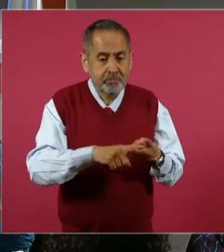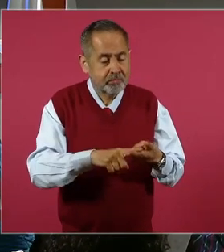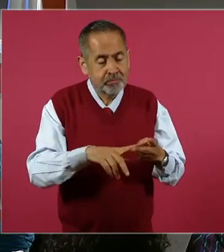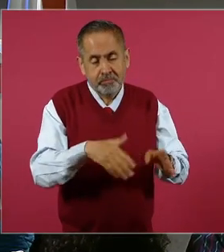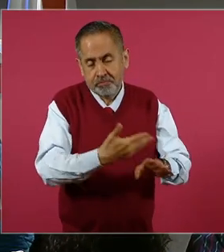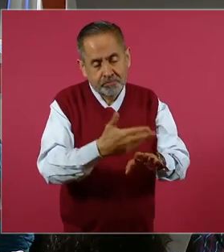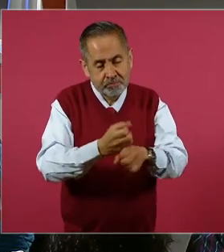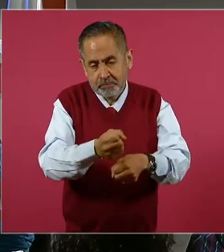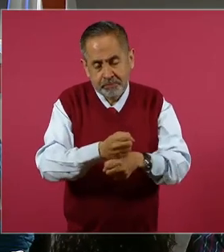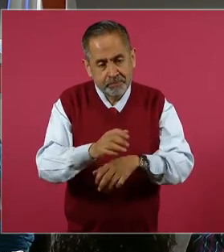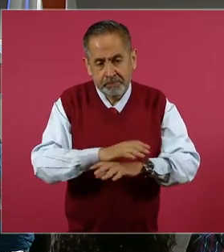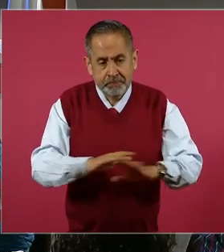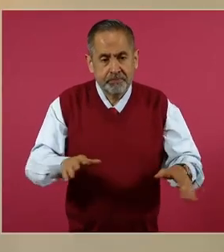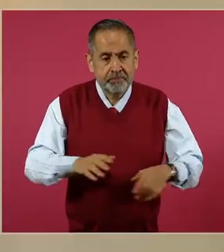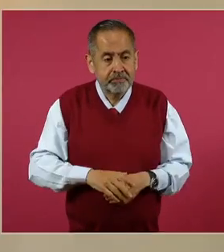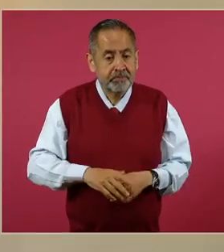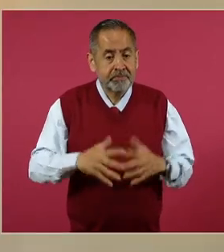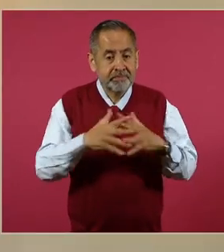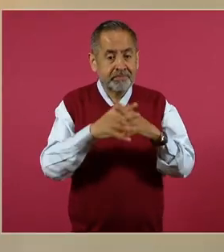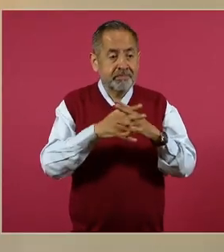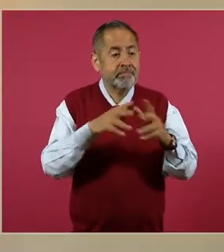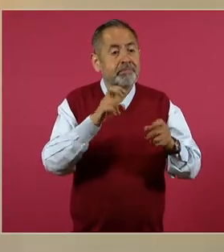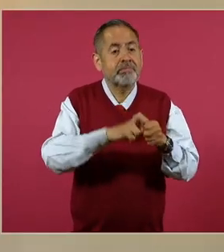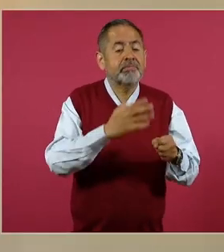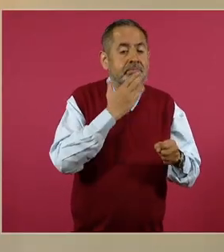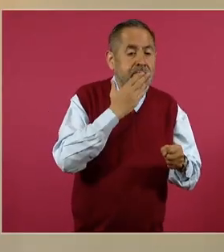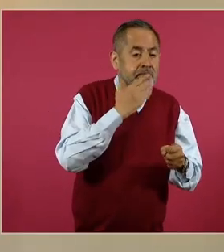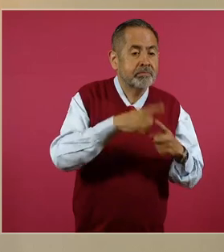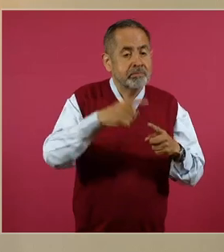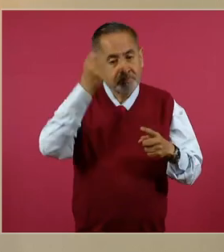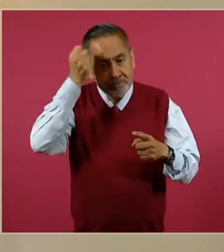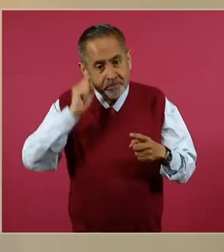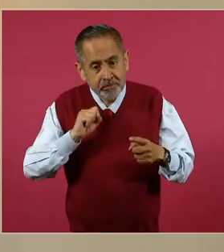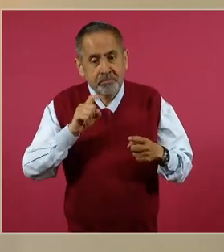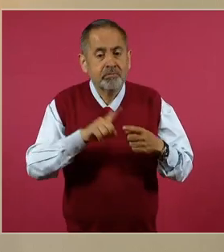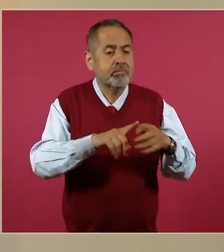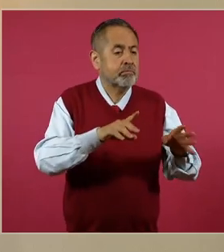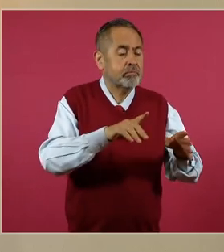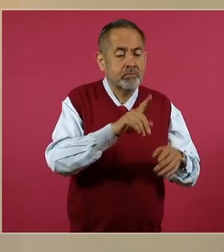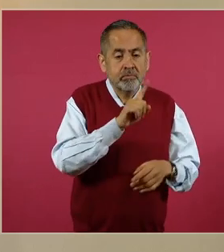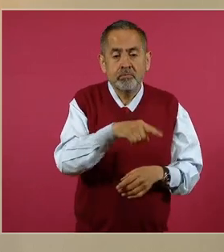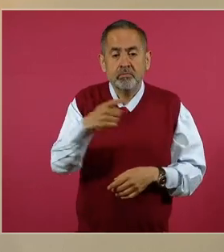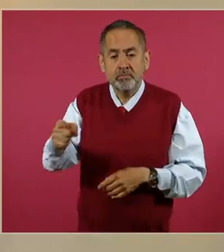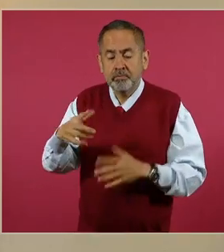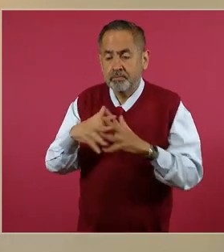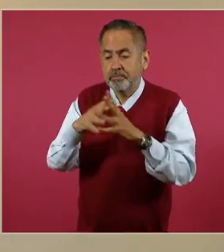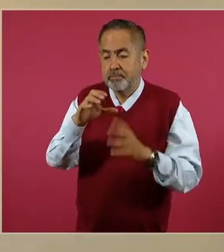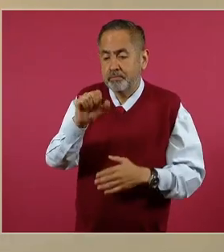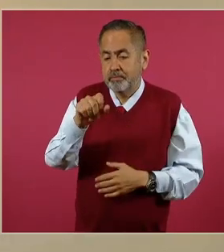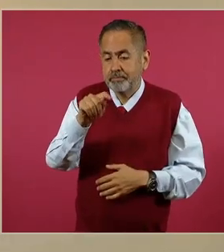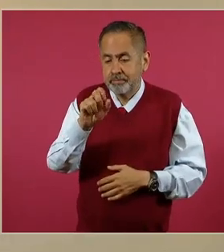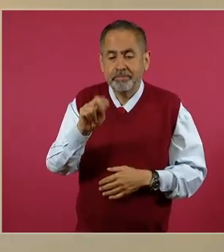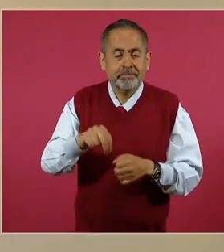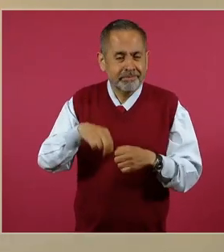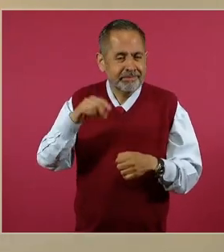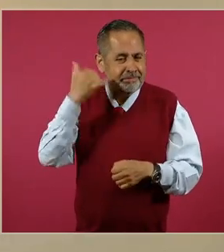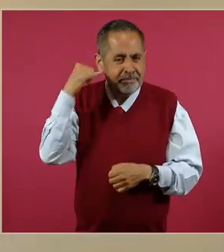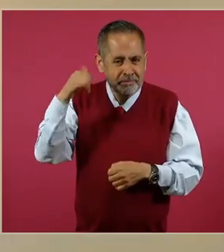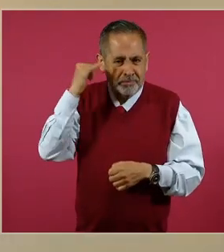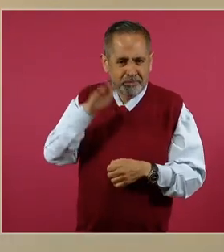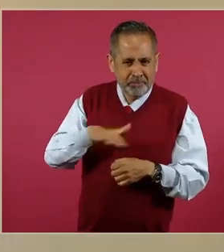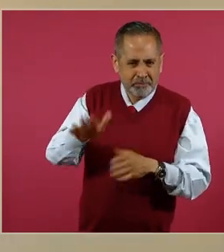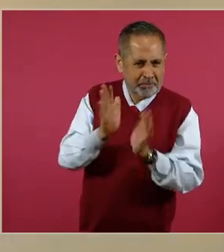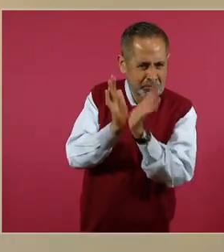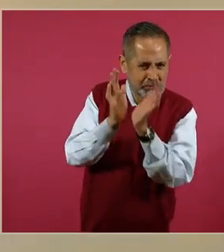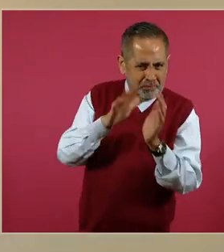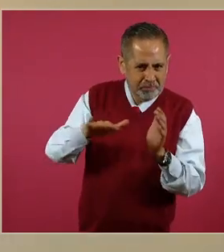La guerra del yaqui en Sonora y Sinaloa y la guerra de castas en la península de Yucatán,